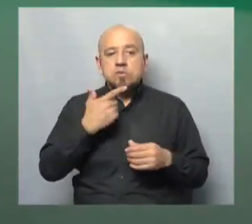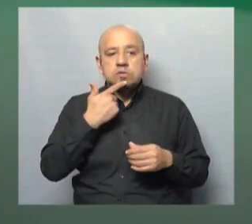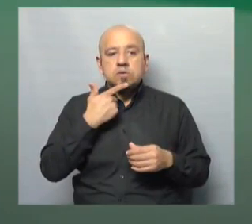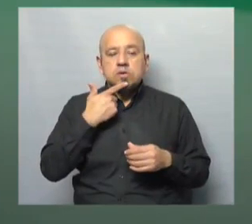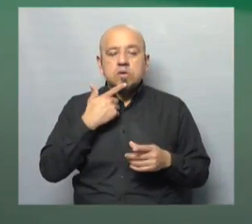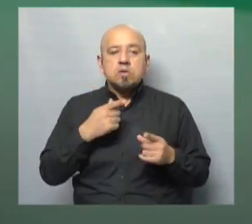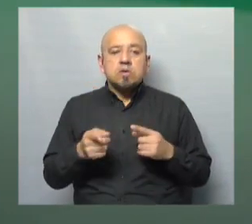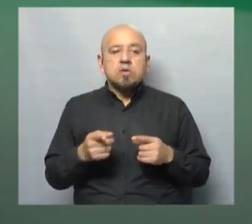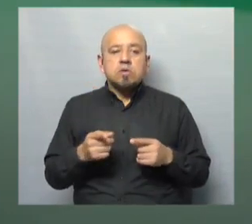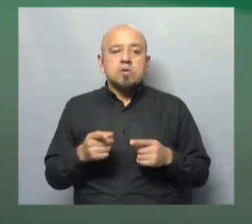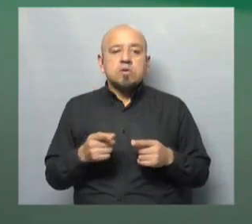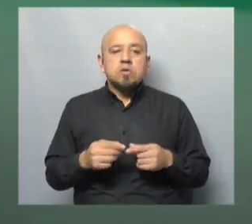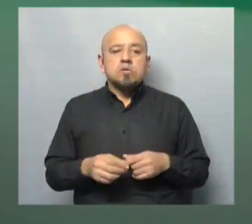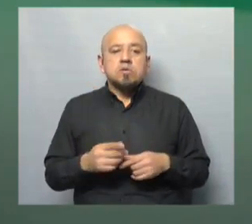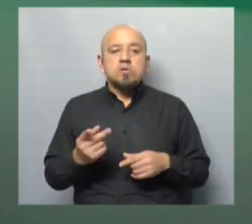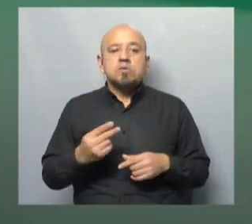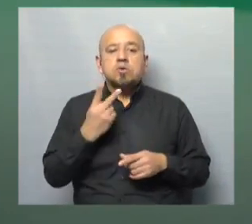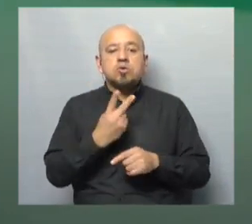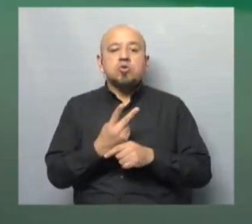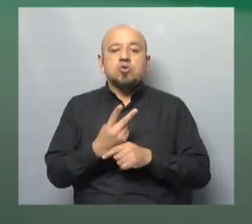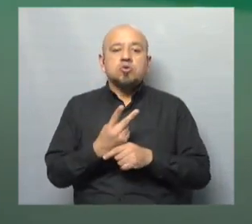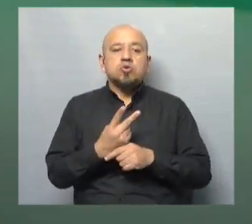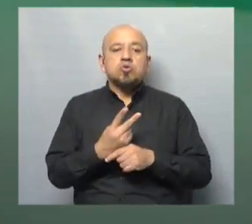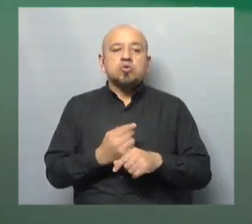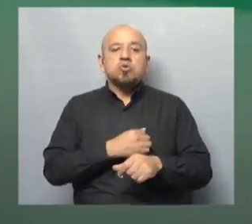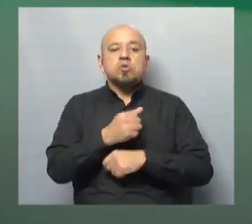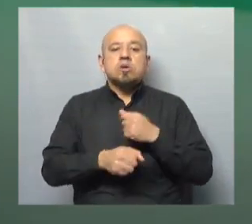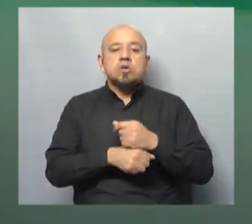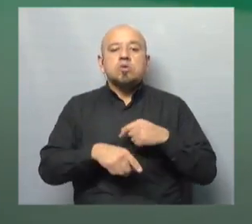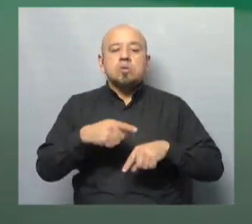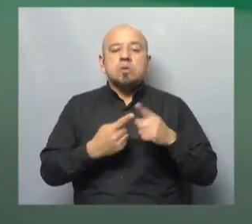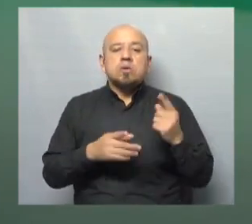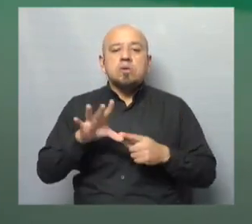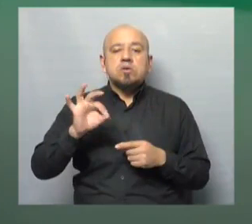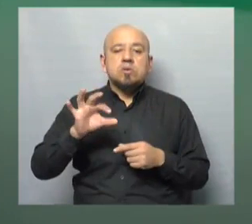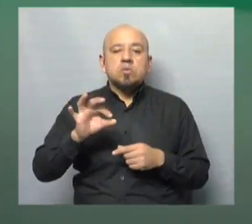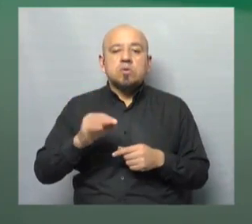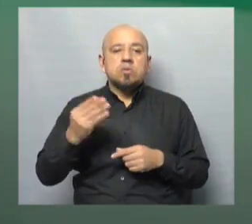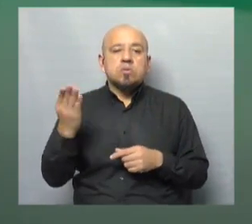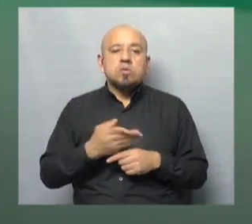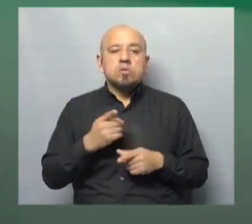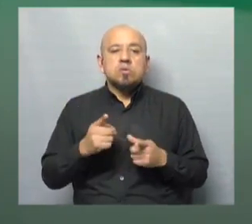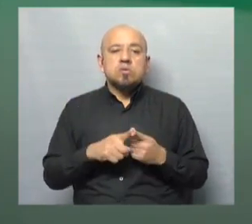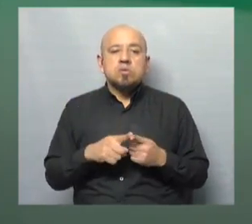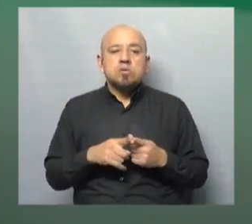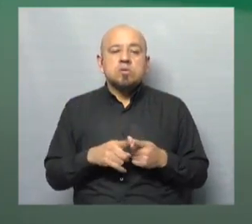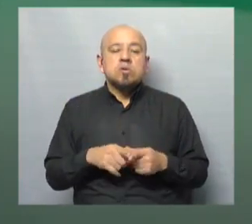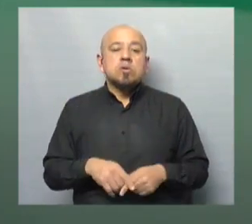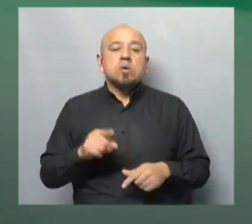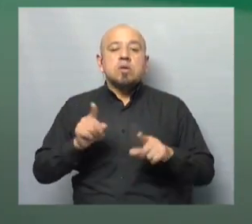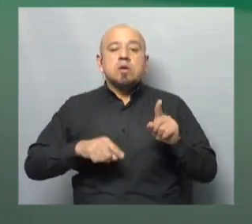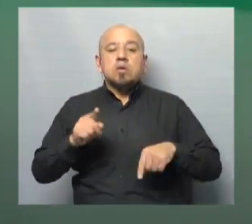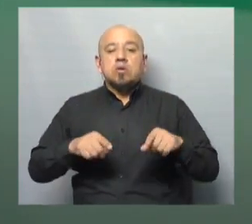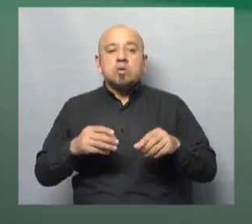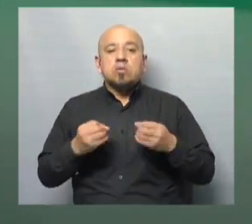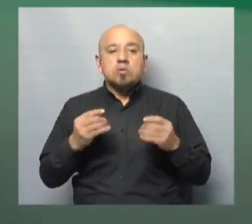habrán cumplido los dos primeros años y medio ya de 50% del mandato presidencial de la gestión y por